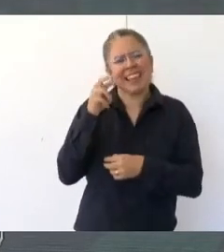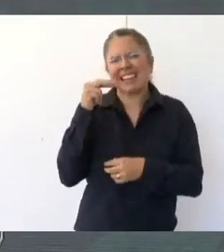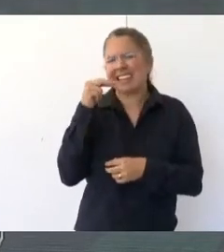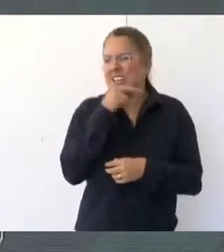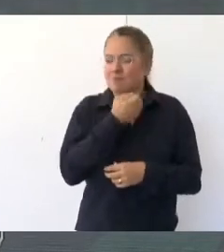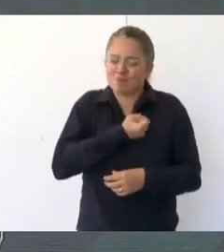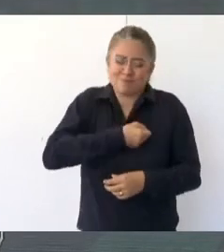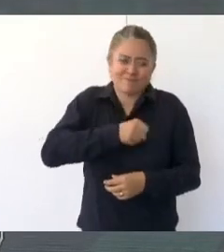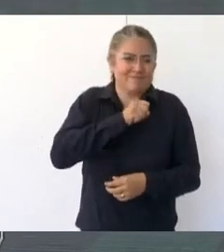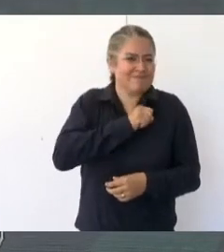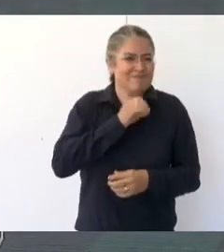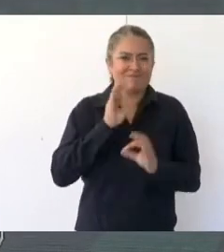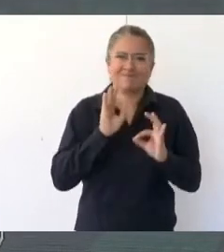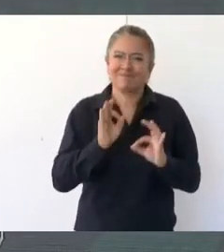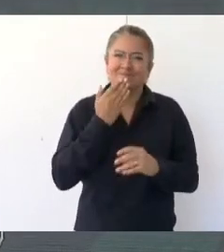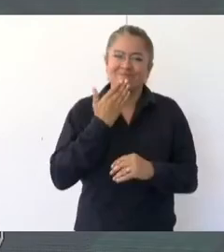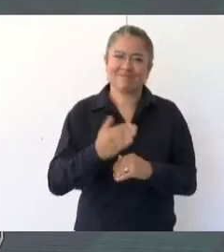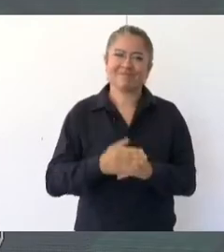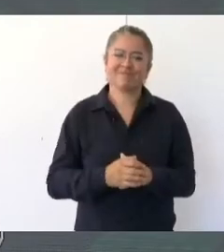recupere pronto.